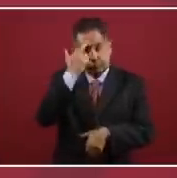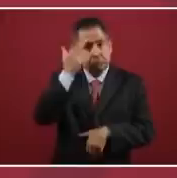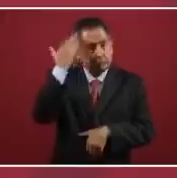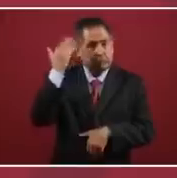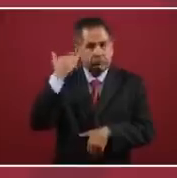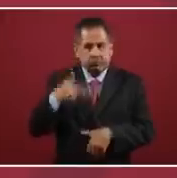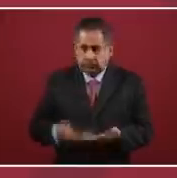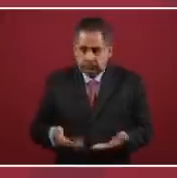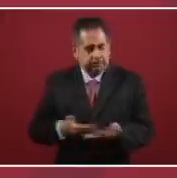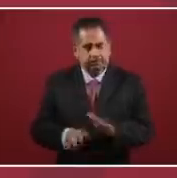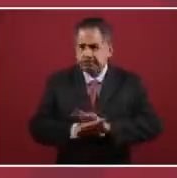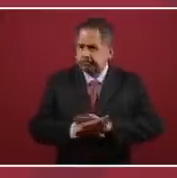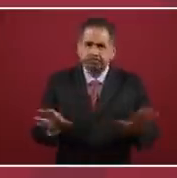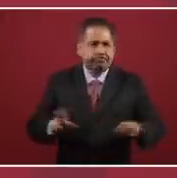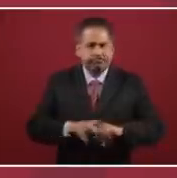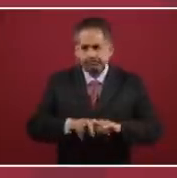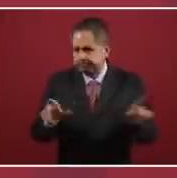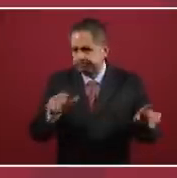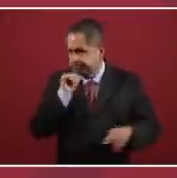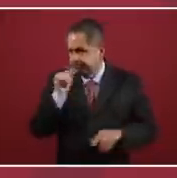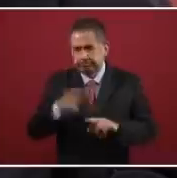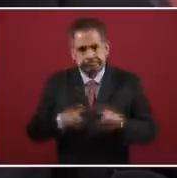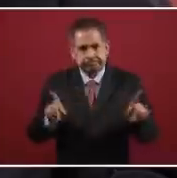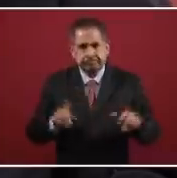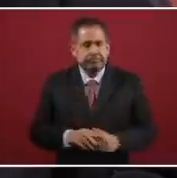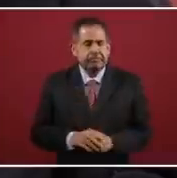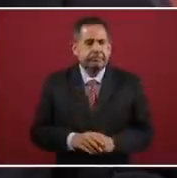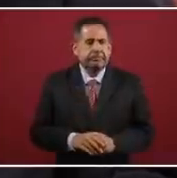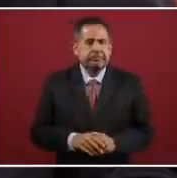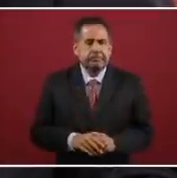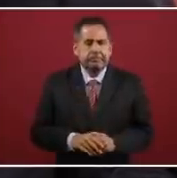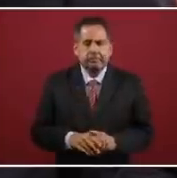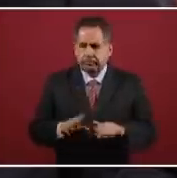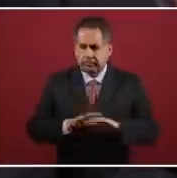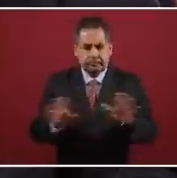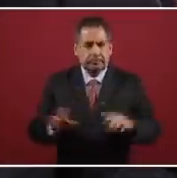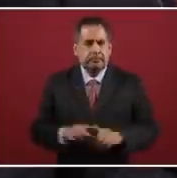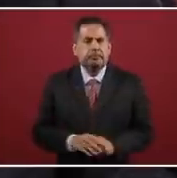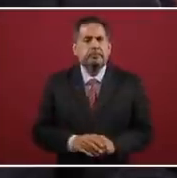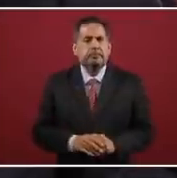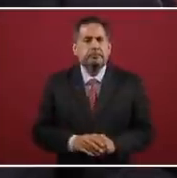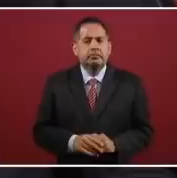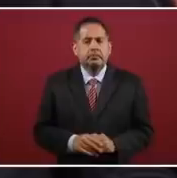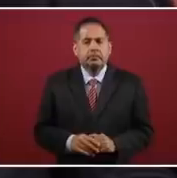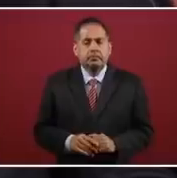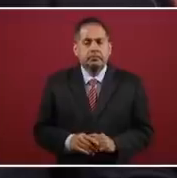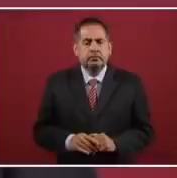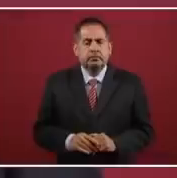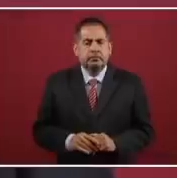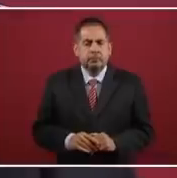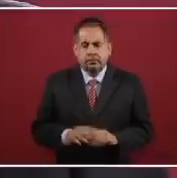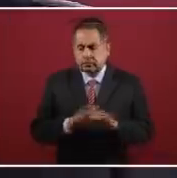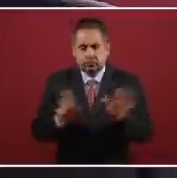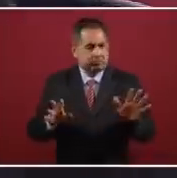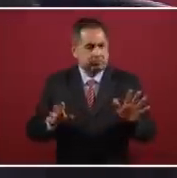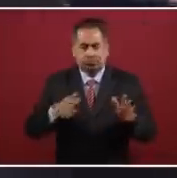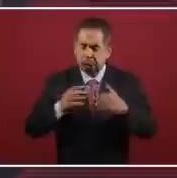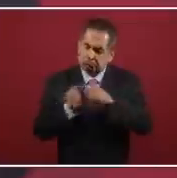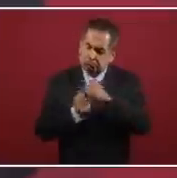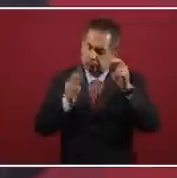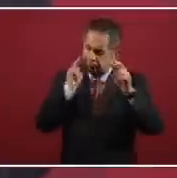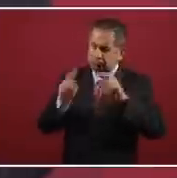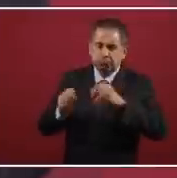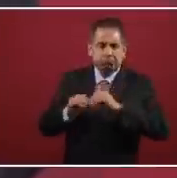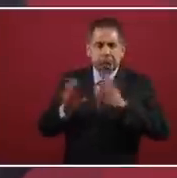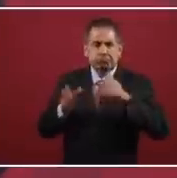Entonces ya no es así. Ya ahora la vida pública cada vez más